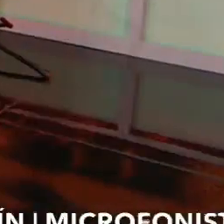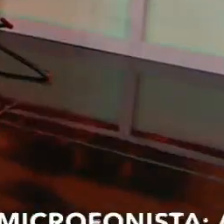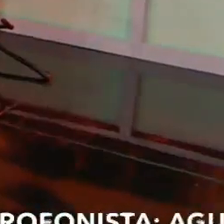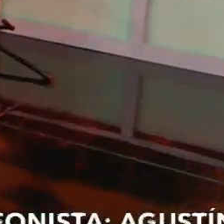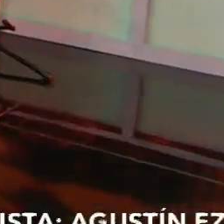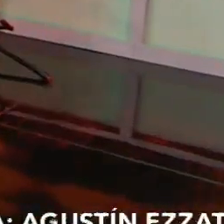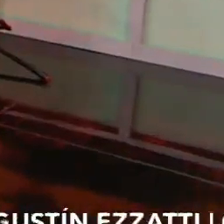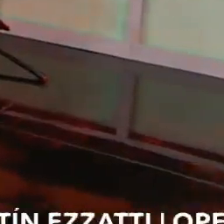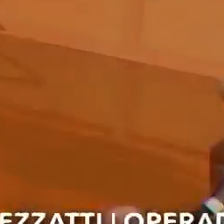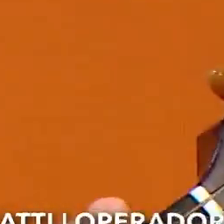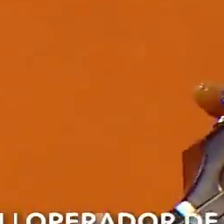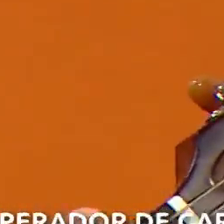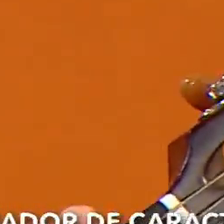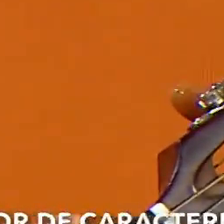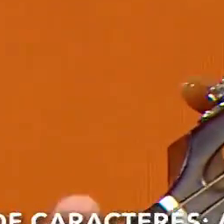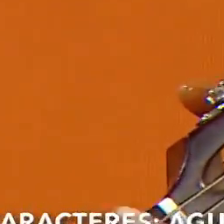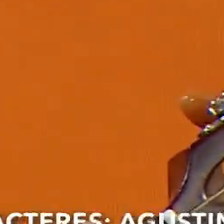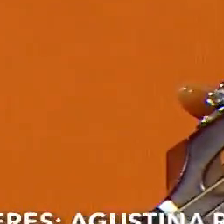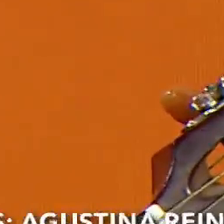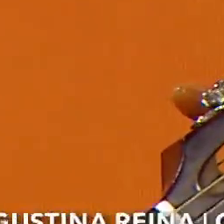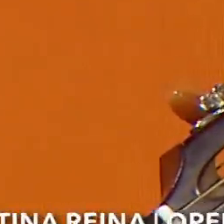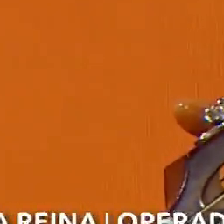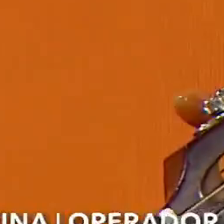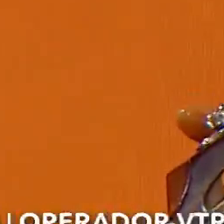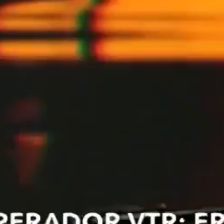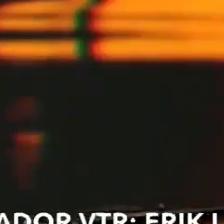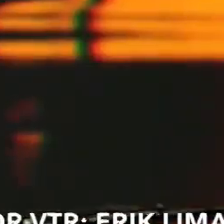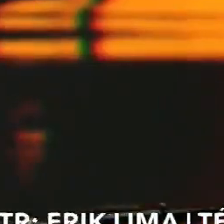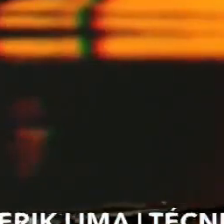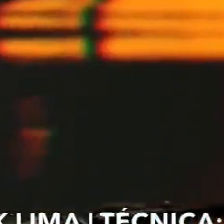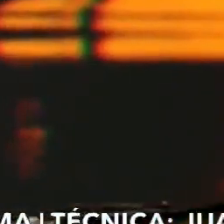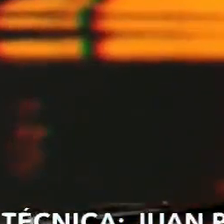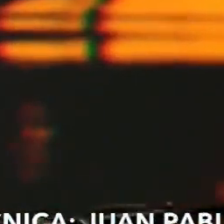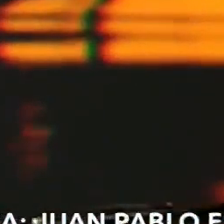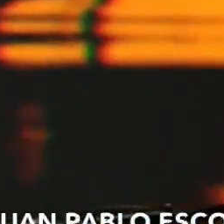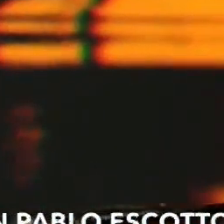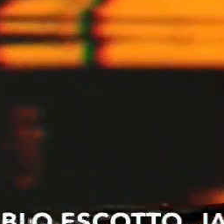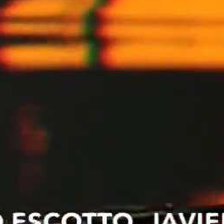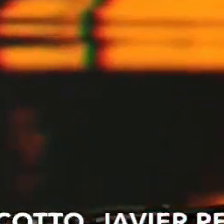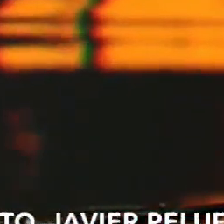Sentir, sentir, solo sentir.